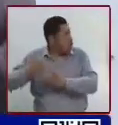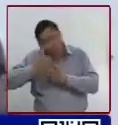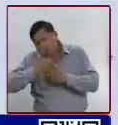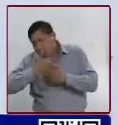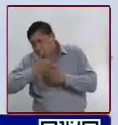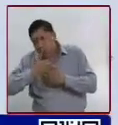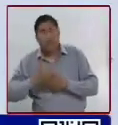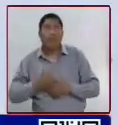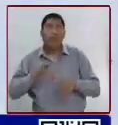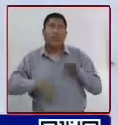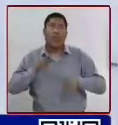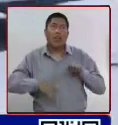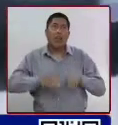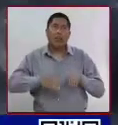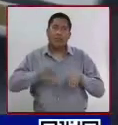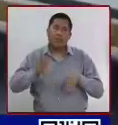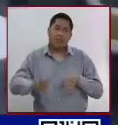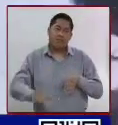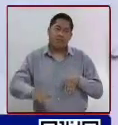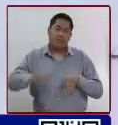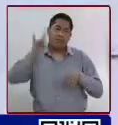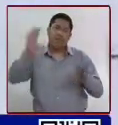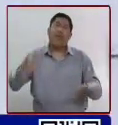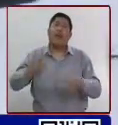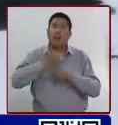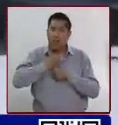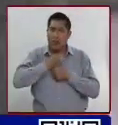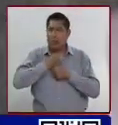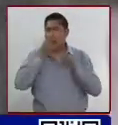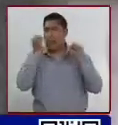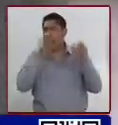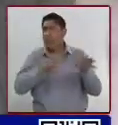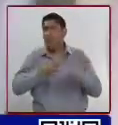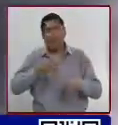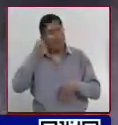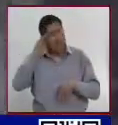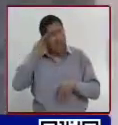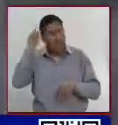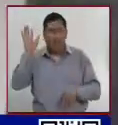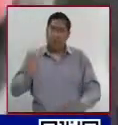Preferiría adoptar, tal vez. Hay muchos niños que lo necesitan, abandonados.